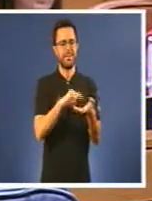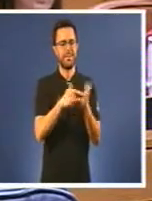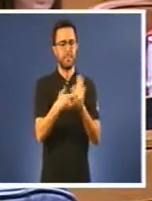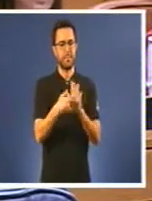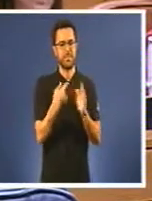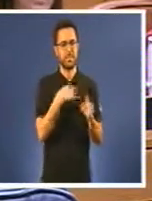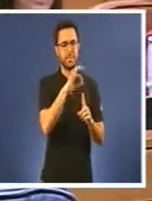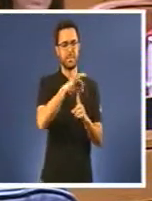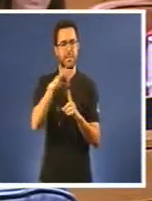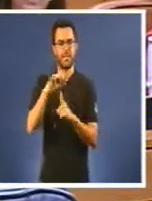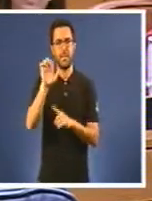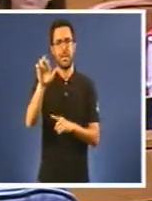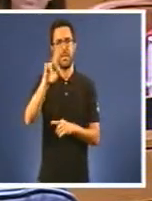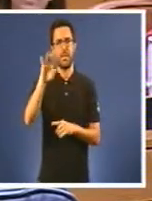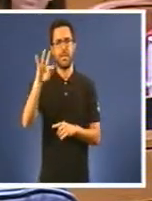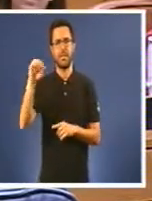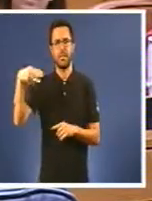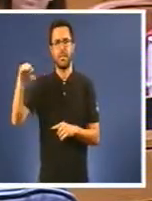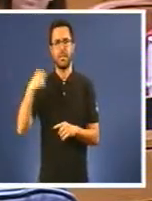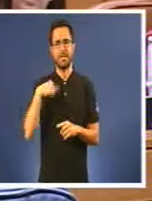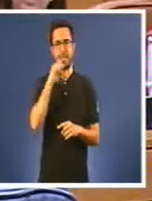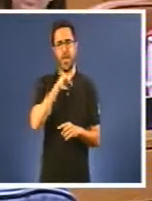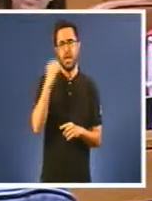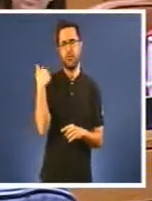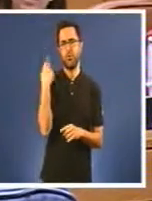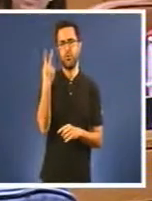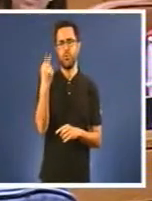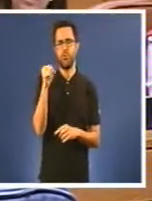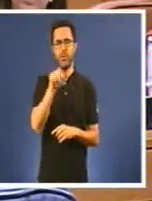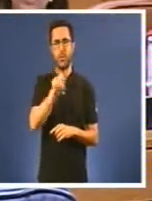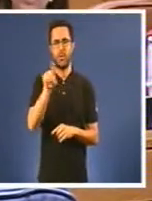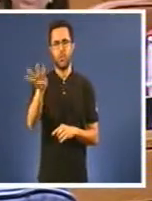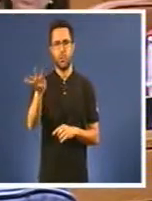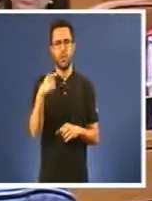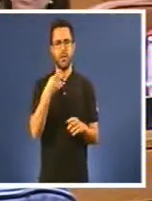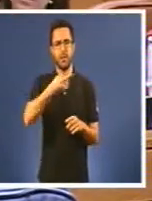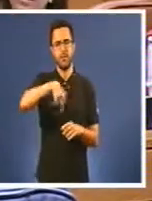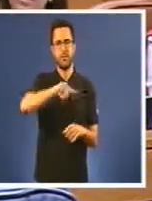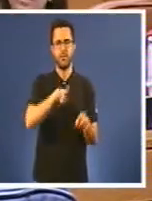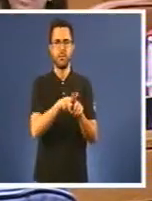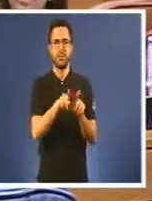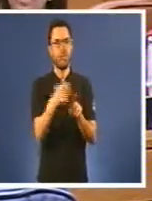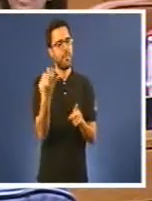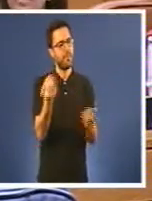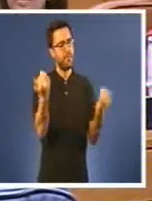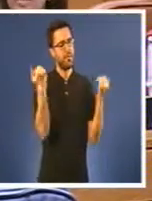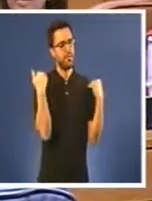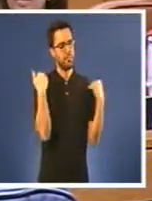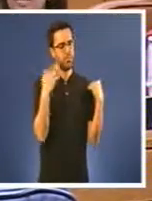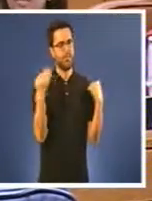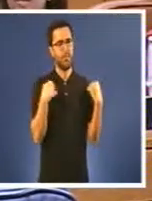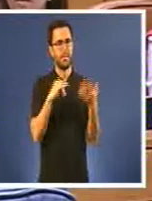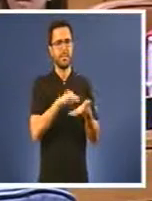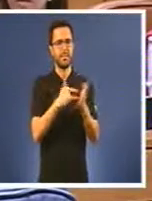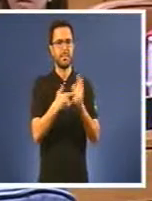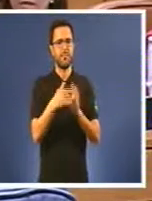QRTMS, e que están arranxados desde o ano 2014. E vostedes deberían de ser responsables cando din que o sistema ASFA non é un